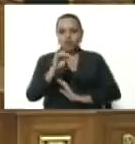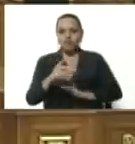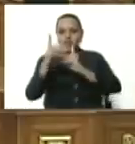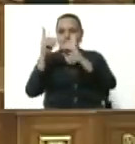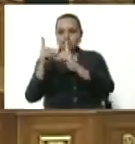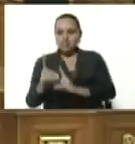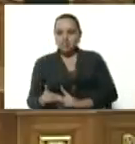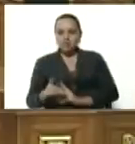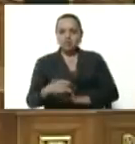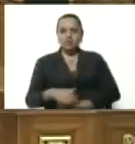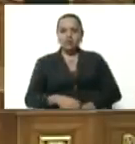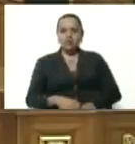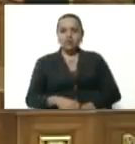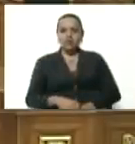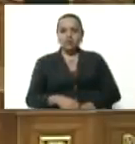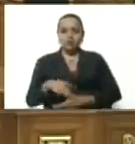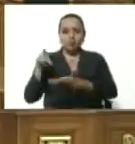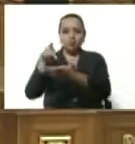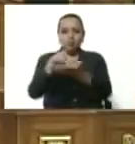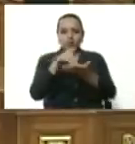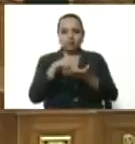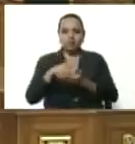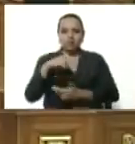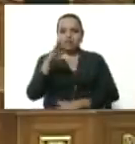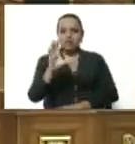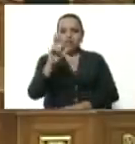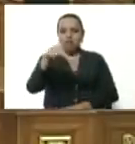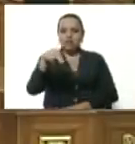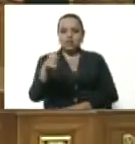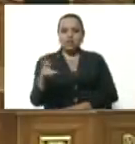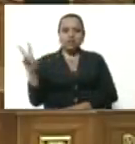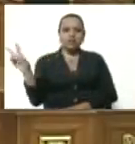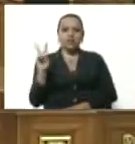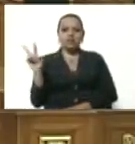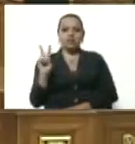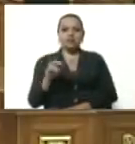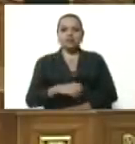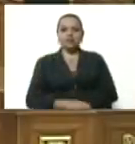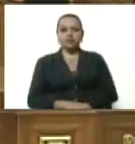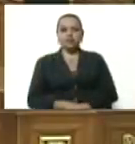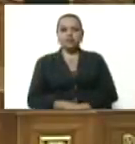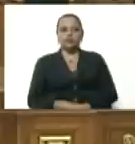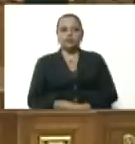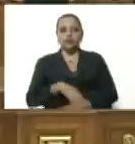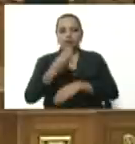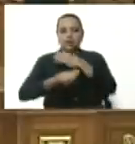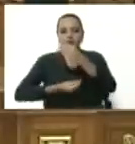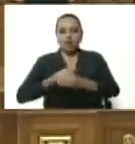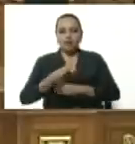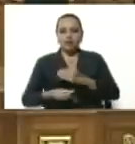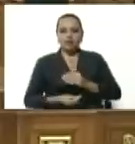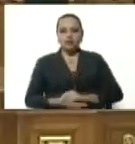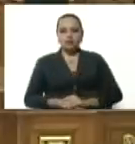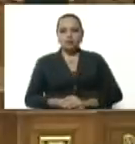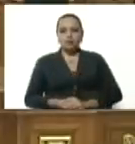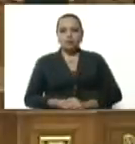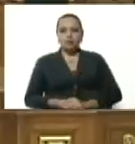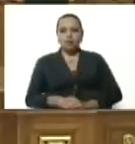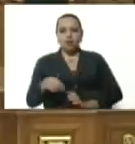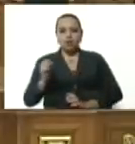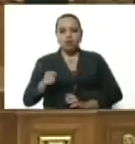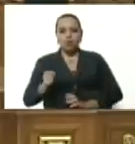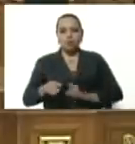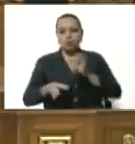designación constitucional de los integrantes del Poder Electoral de la República Bolivariana de Venezuela realizada por el Tribunal Supremo